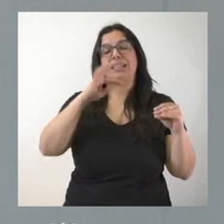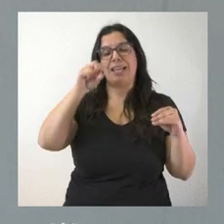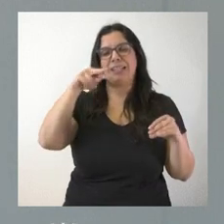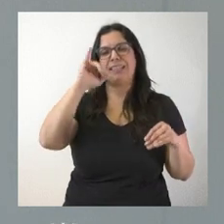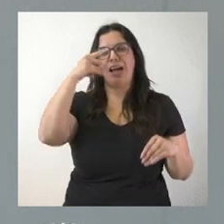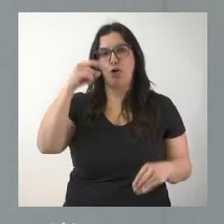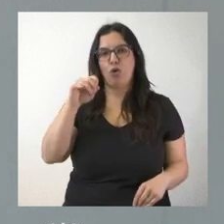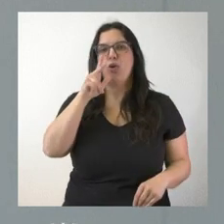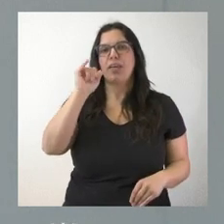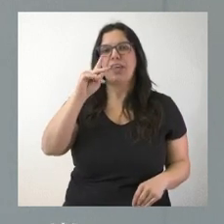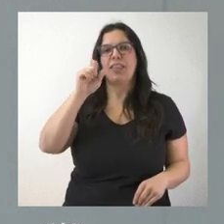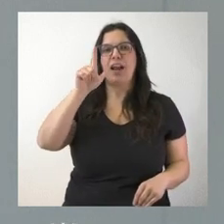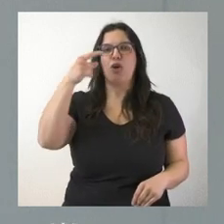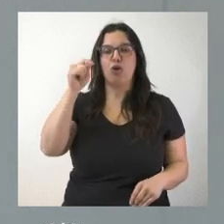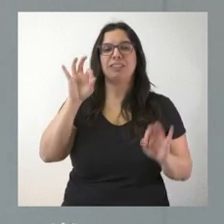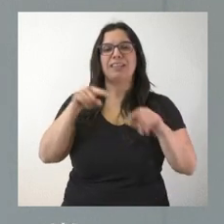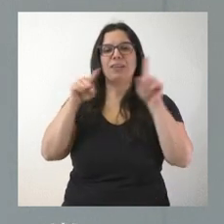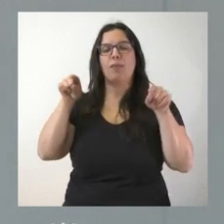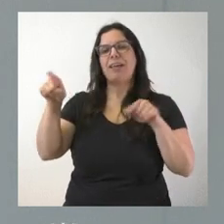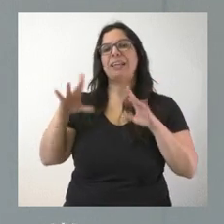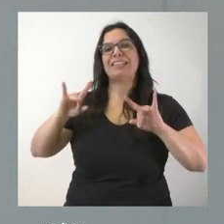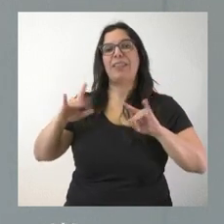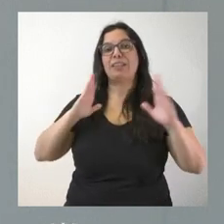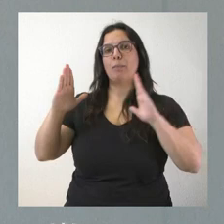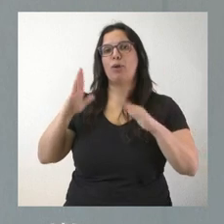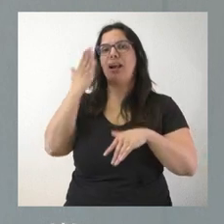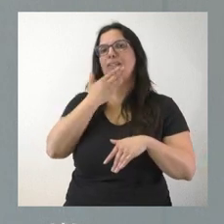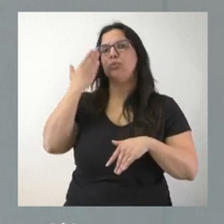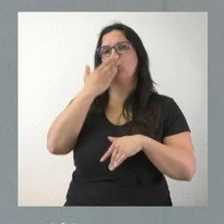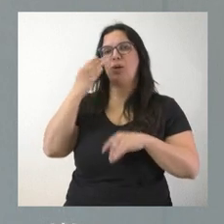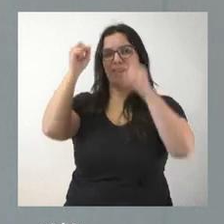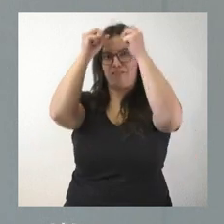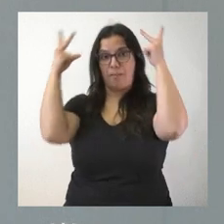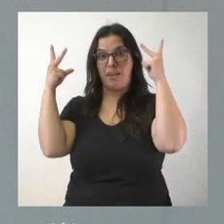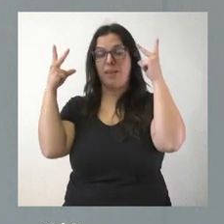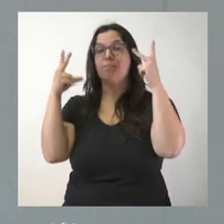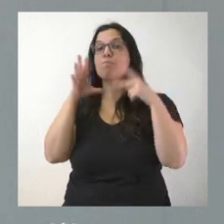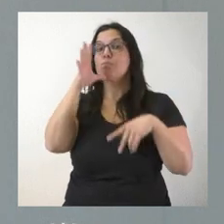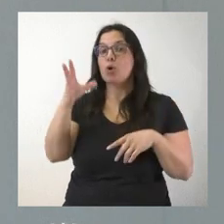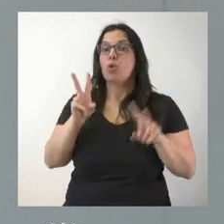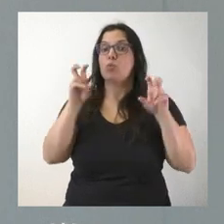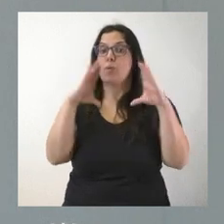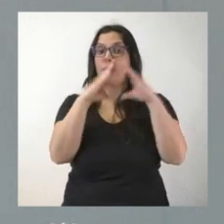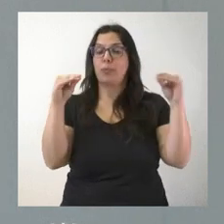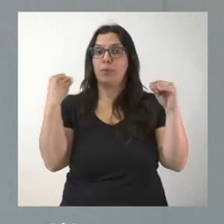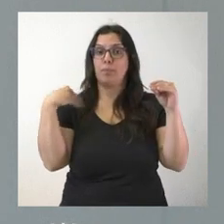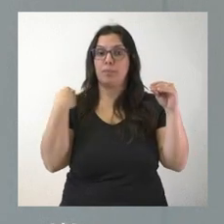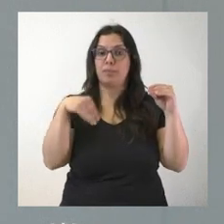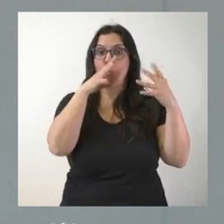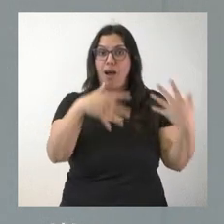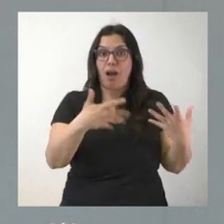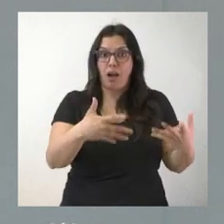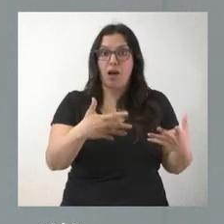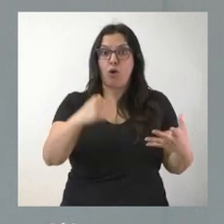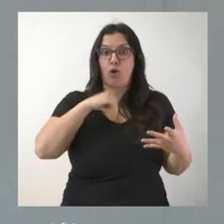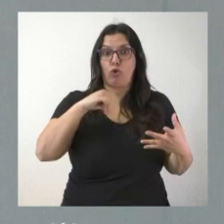como sede temporal de la escuela de enfermería la nueva facultad se va a ubicar junto al actual complejo